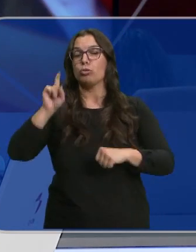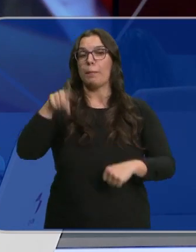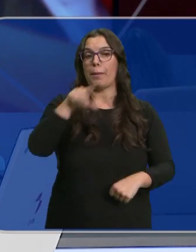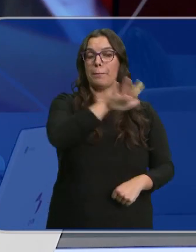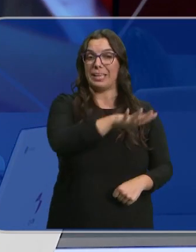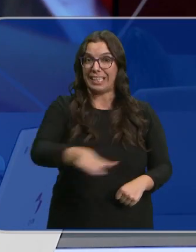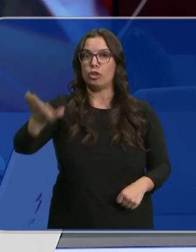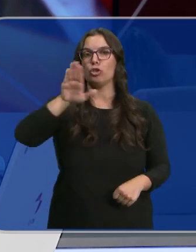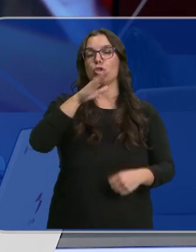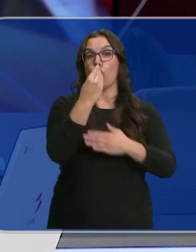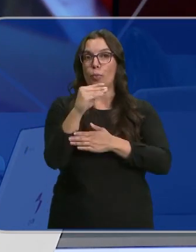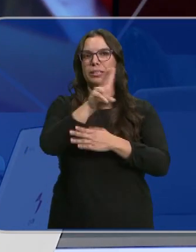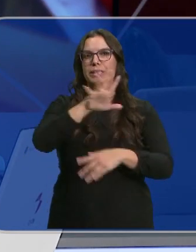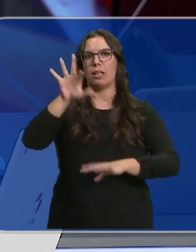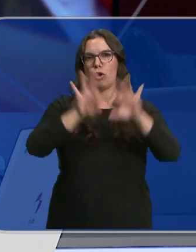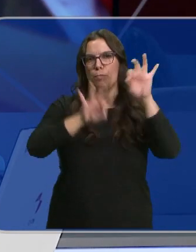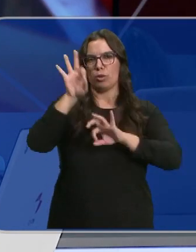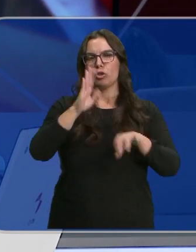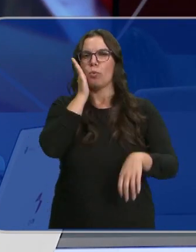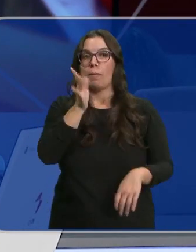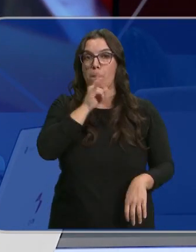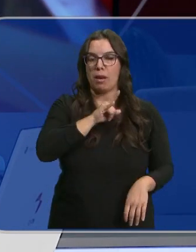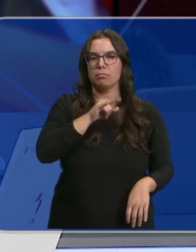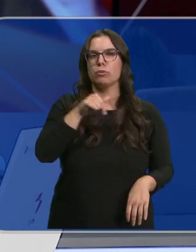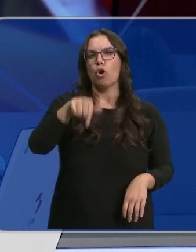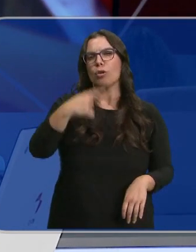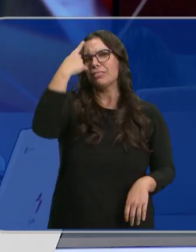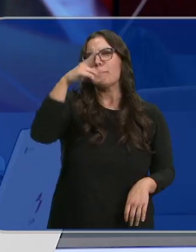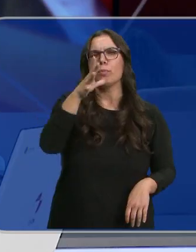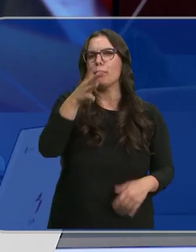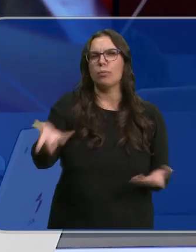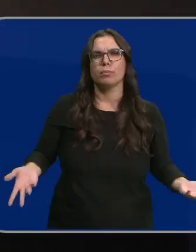El 25% de los jóvenes no duerme bien. Hoy hemos querido saber por qué.